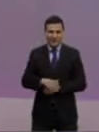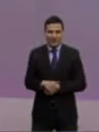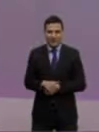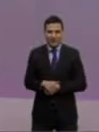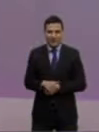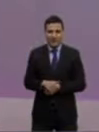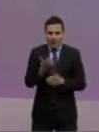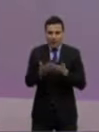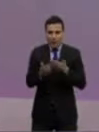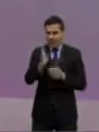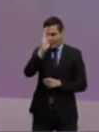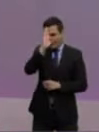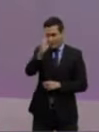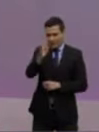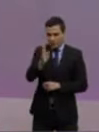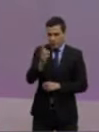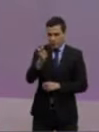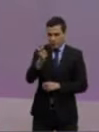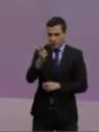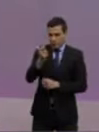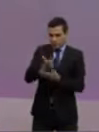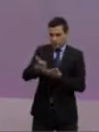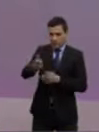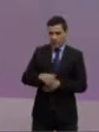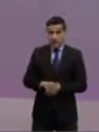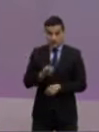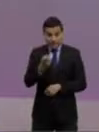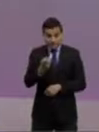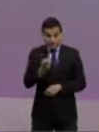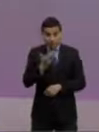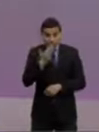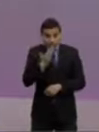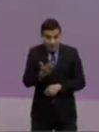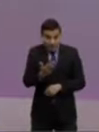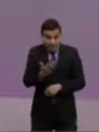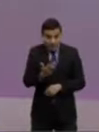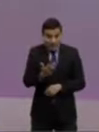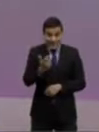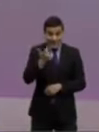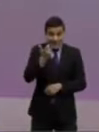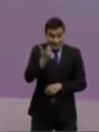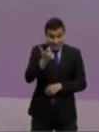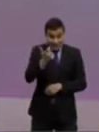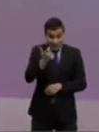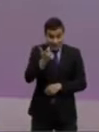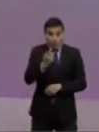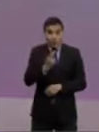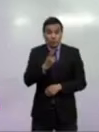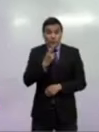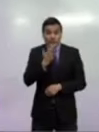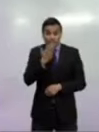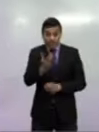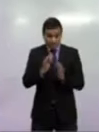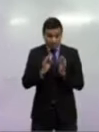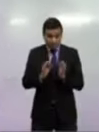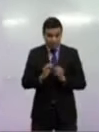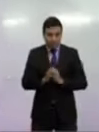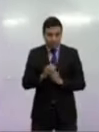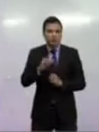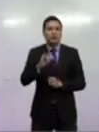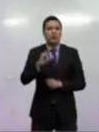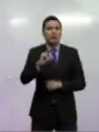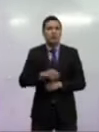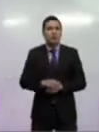directa, pero eso ha garantizado los resultados que en efecto se utilicen de forma adecuada. Por supuesto. O que cumplan